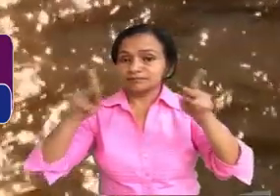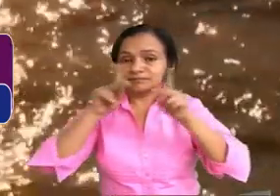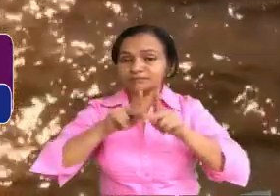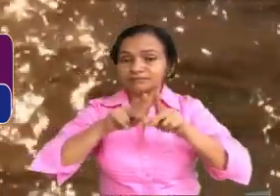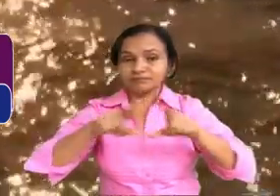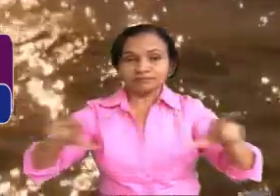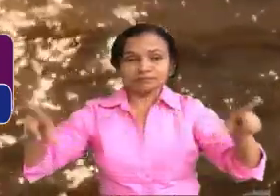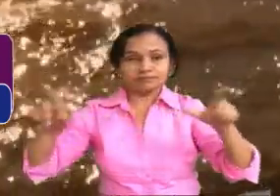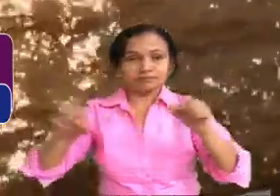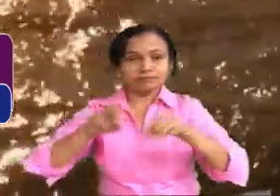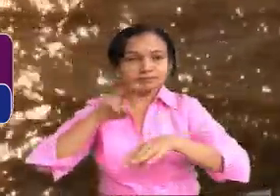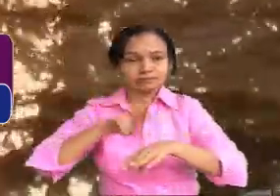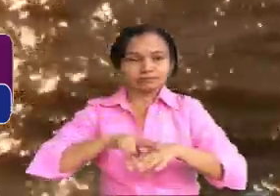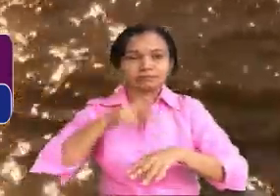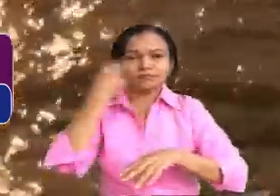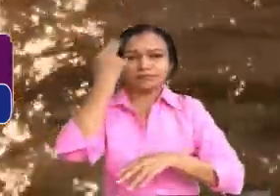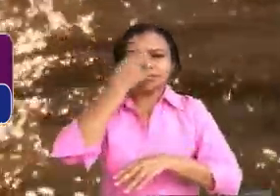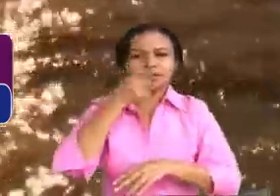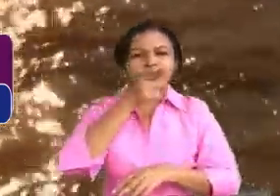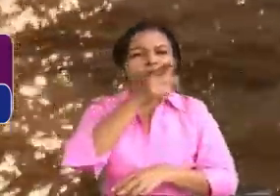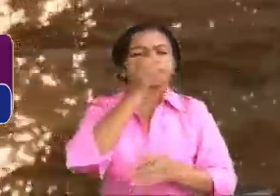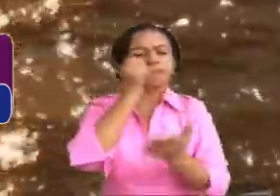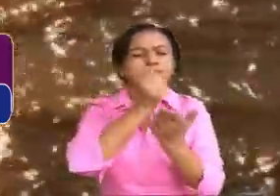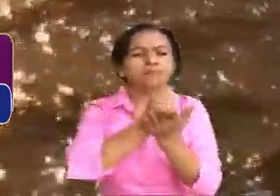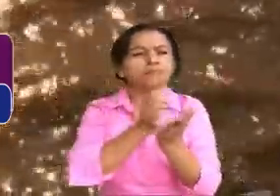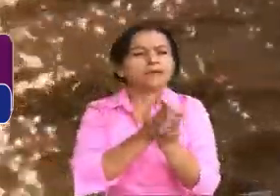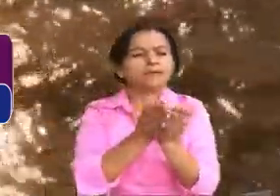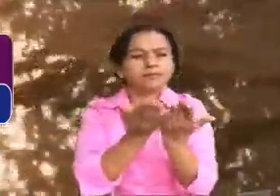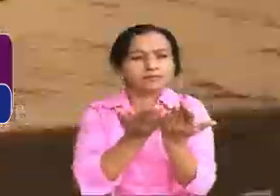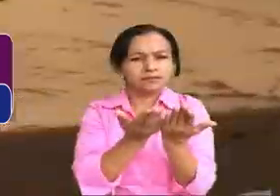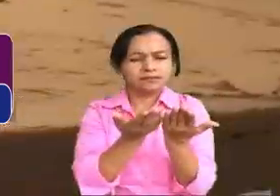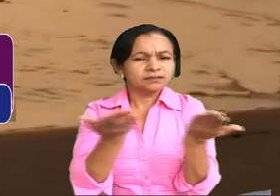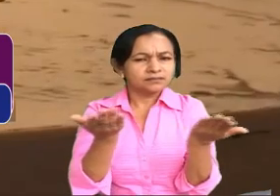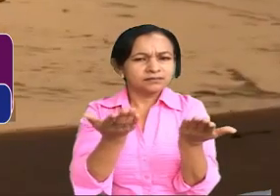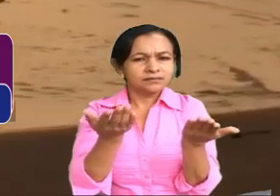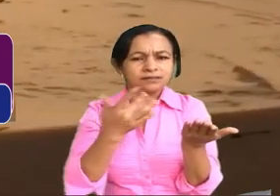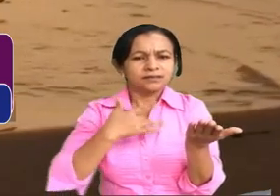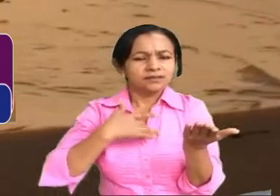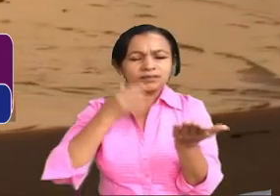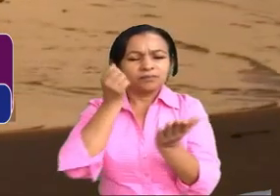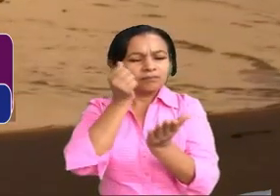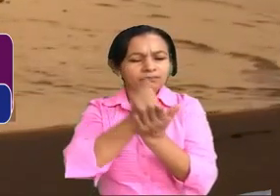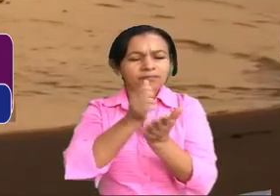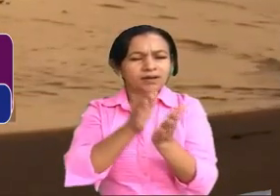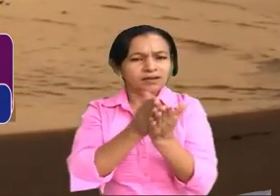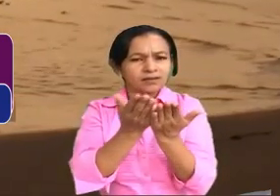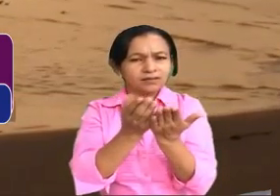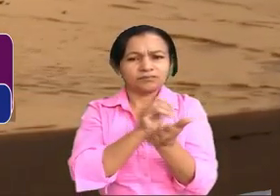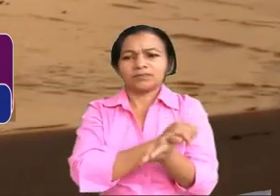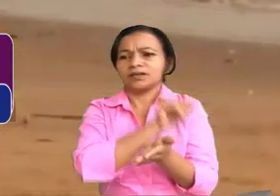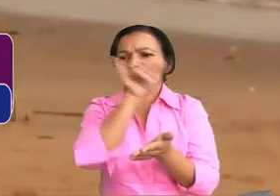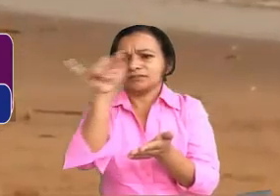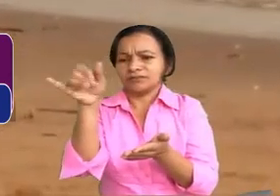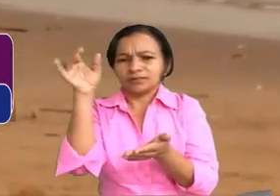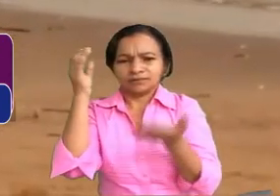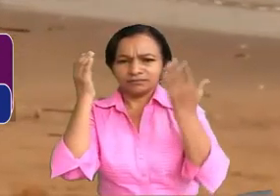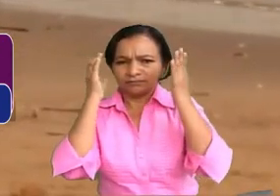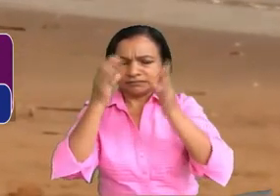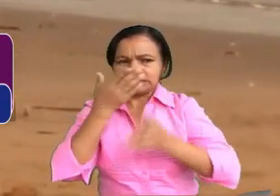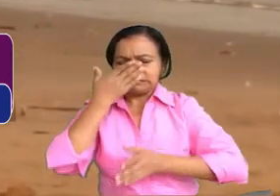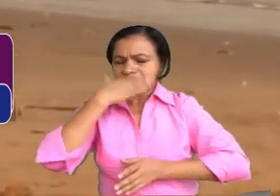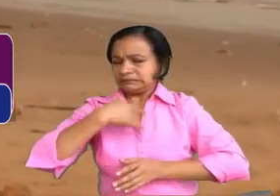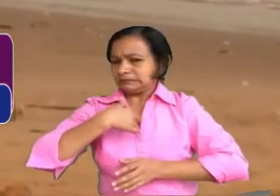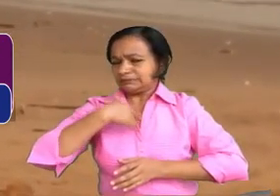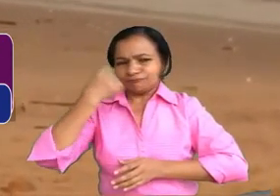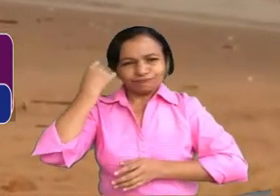a nivel nacional, y que salga alguien preguntándose que si necesita pasaporte para ir a la costa caribe, lo ofende a uno,